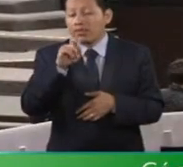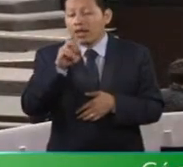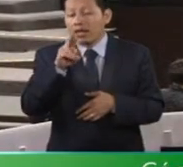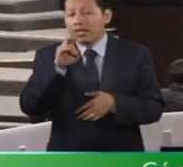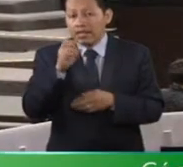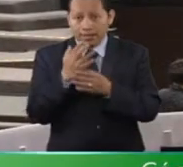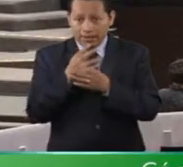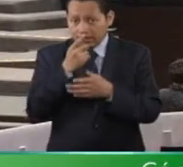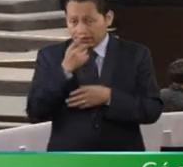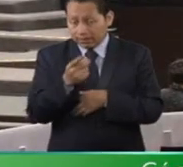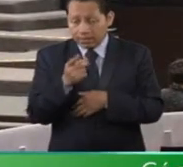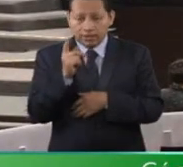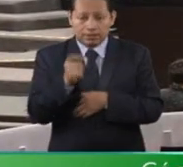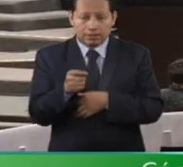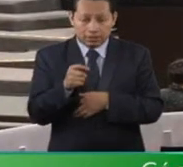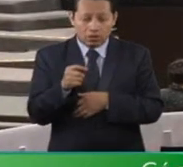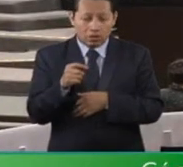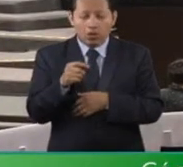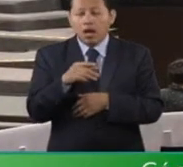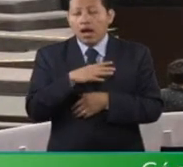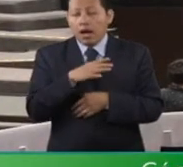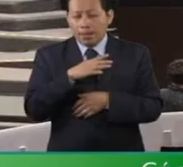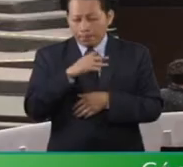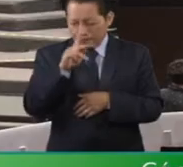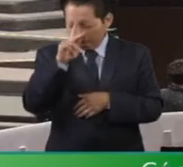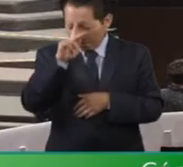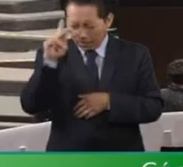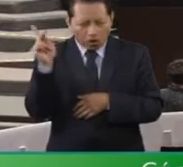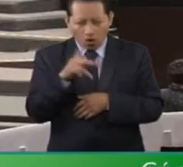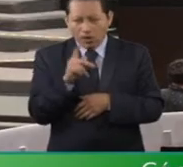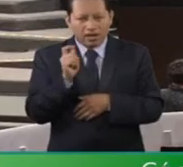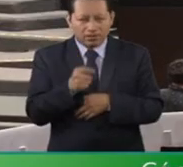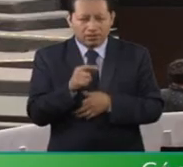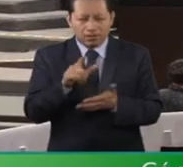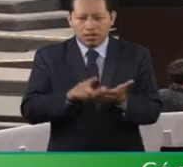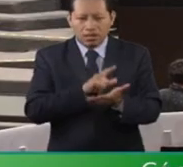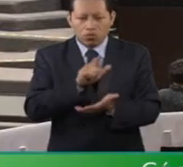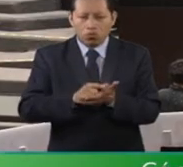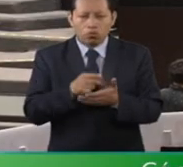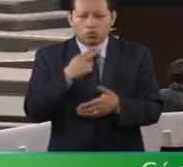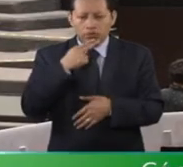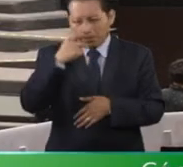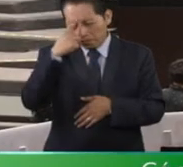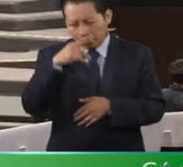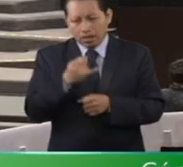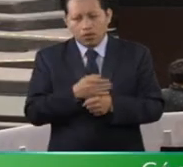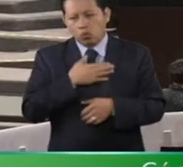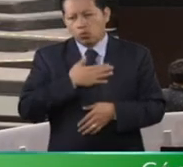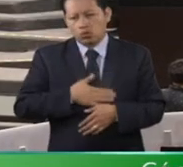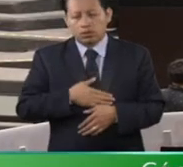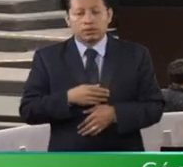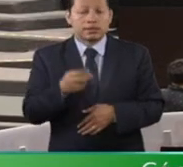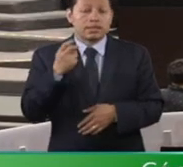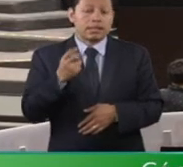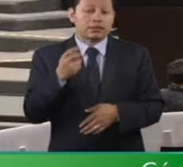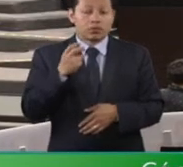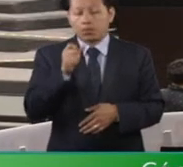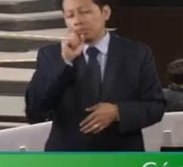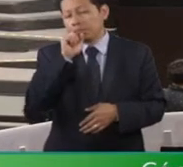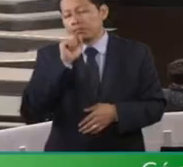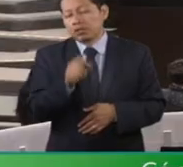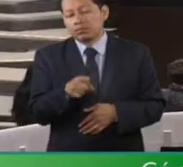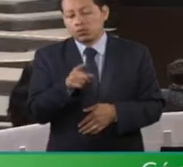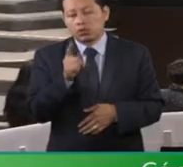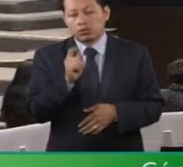el último grado de perversidad es servirse de las leyes para la injusticia, y eso es